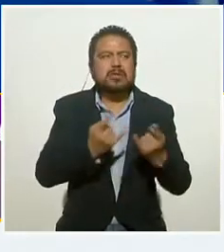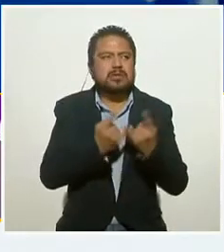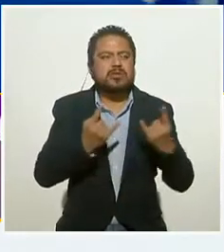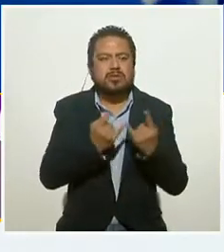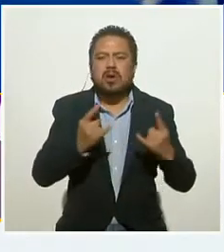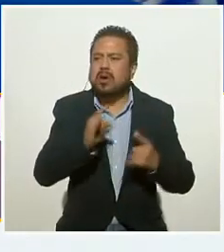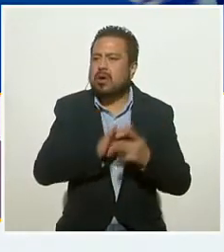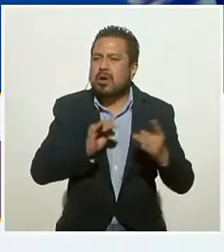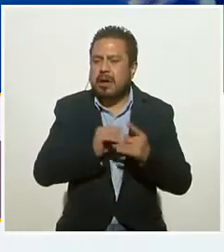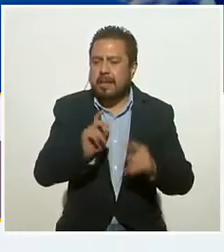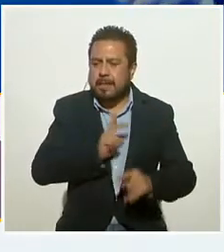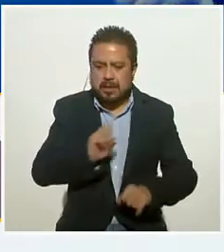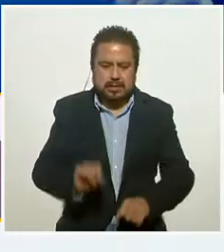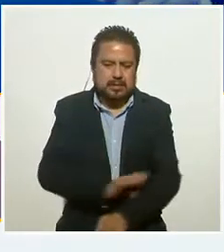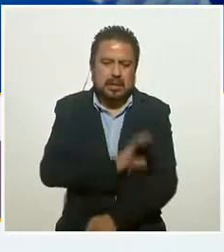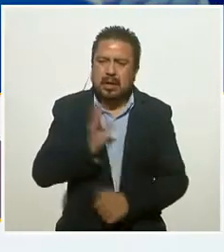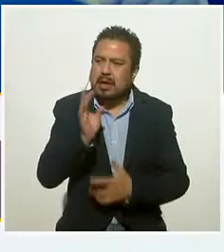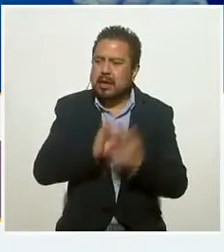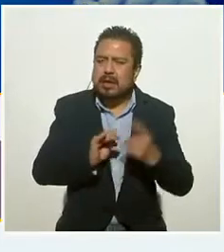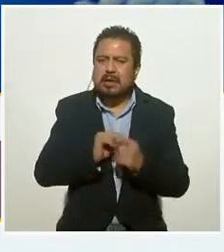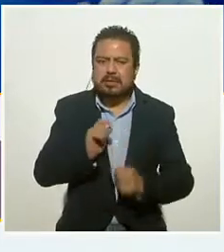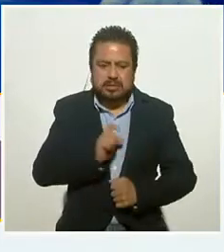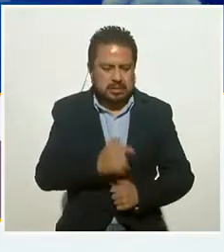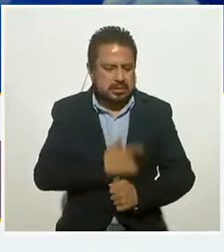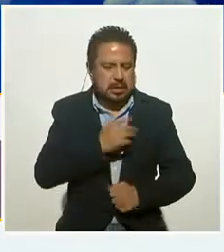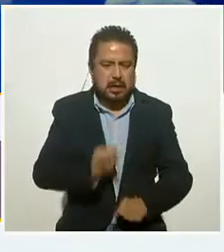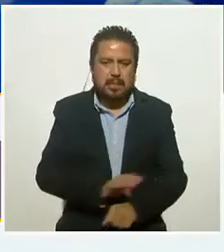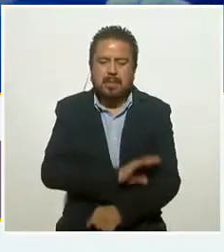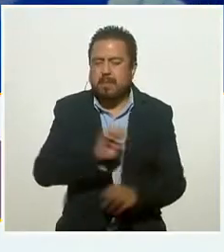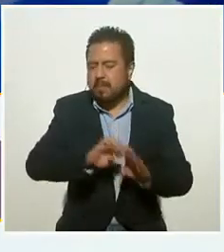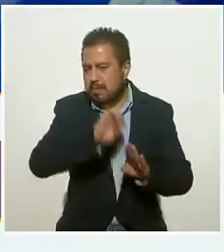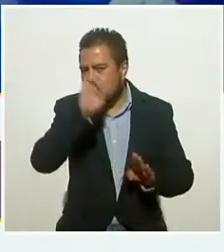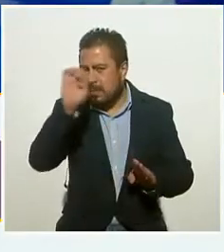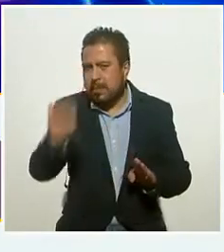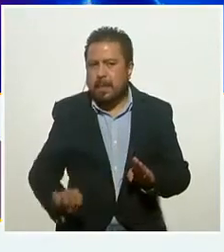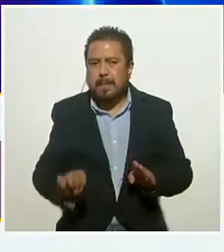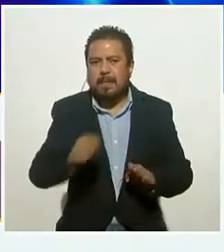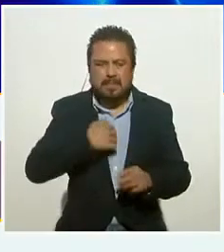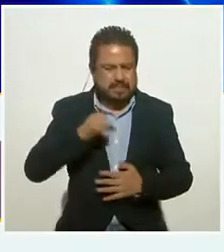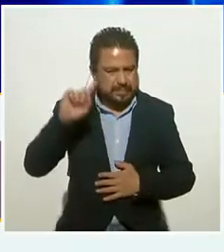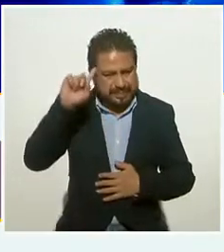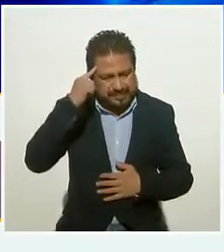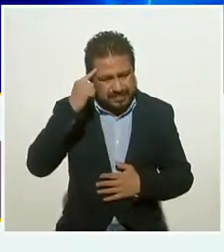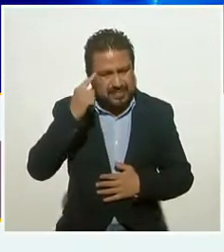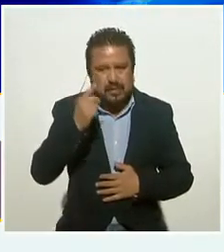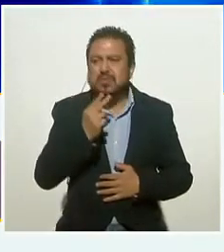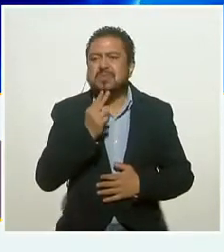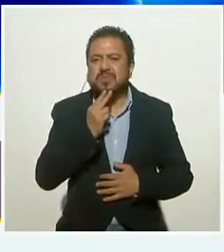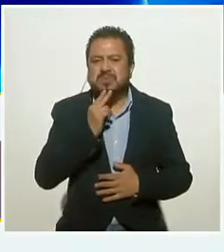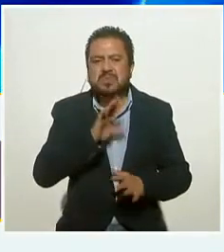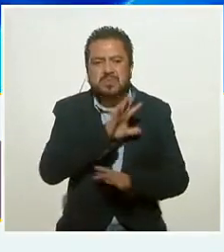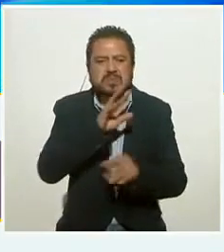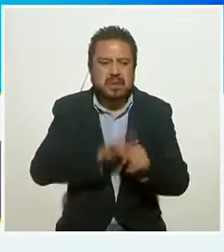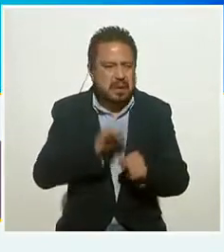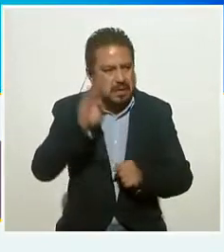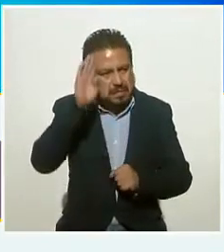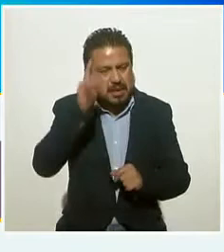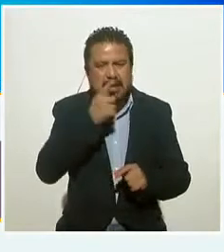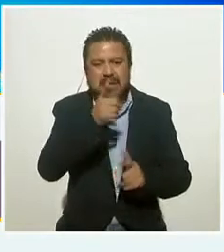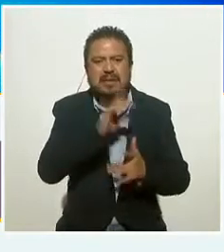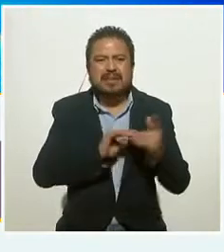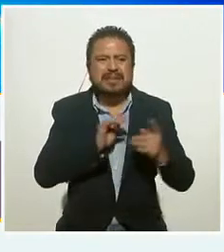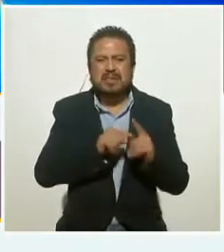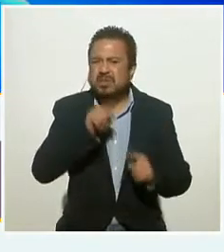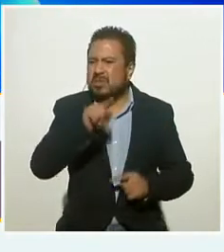me cuentan mis emociones. Cuando sentimos una emoción, por ejemplo, nos enojamos, usualmente están estos pensamientos que dicen, es que